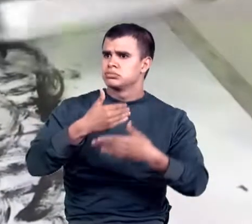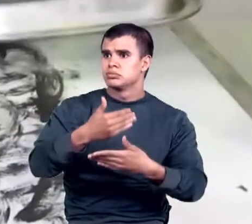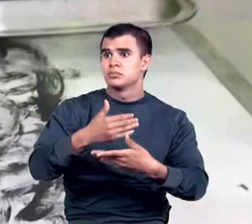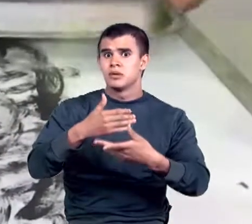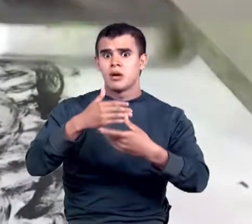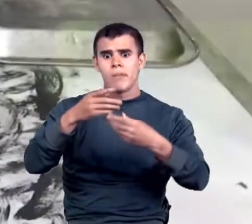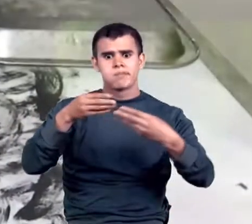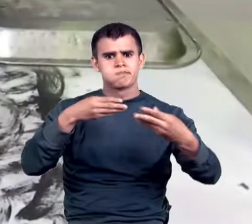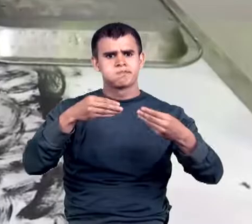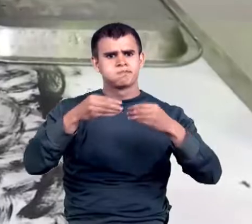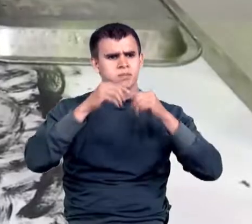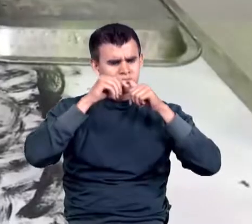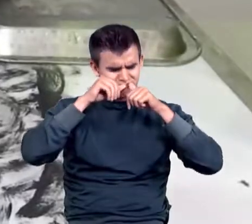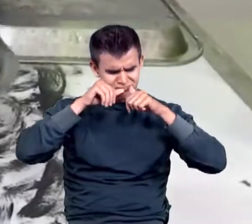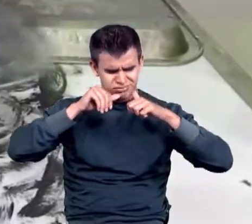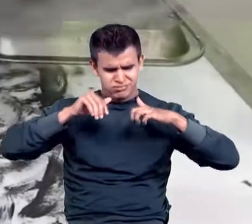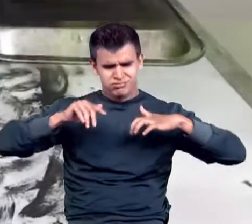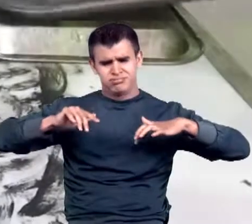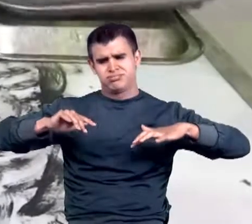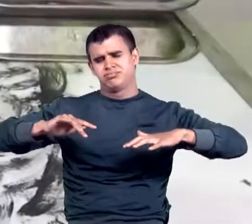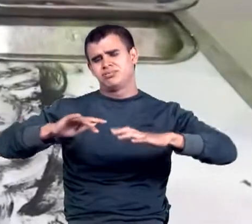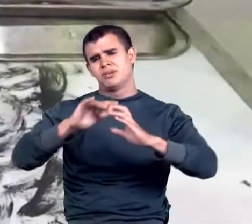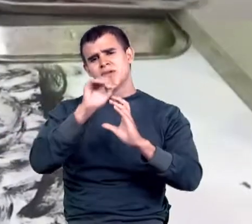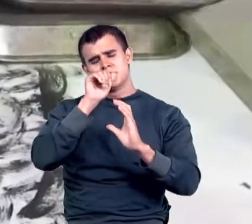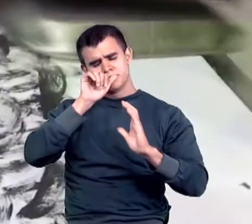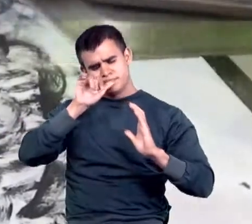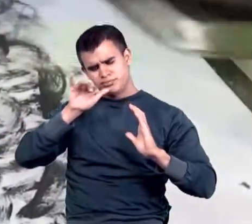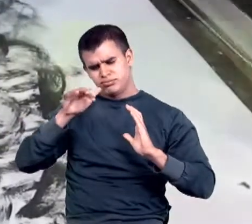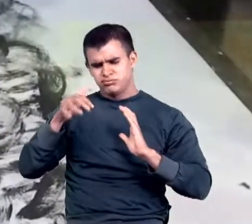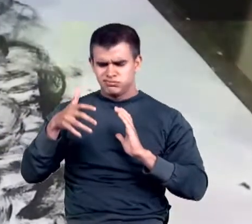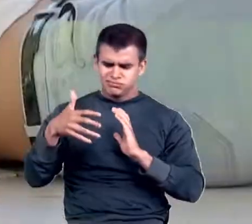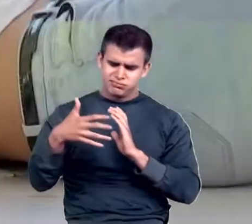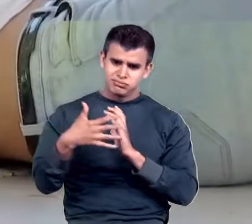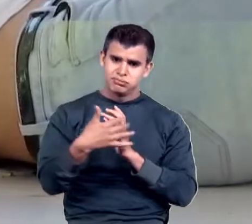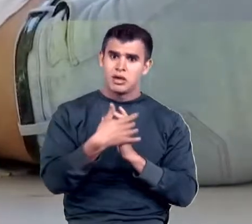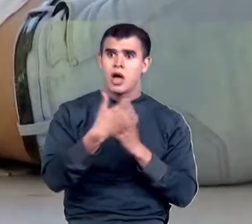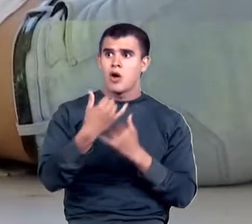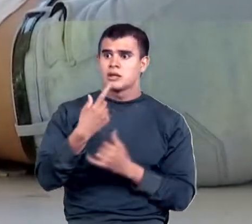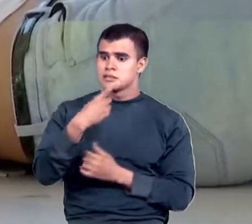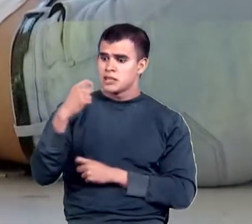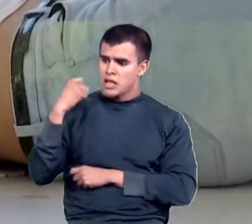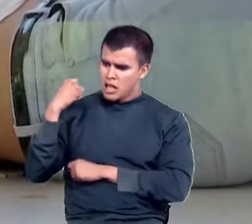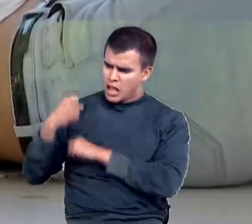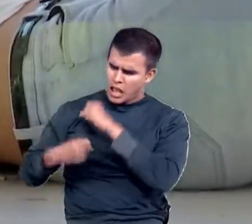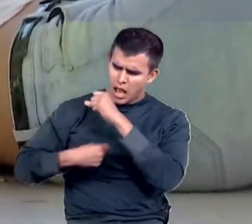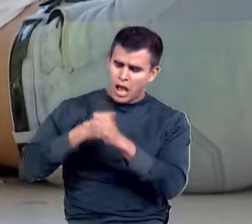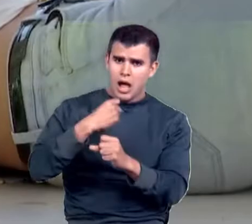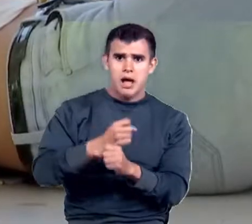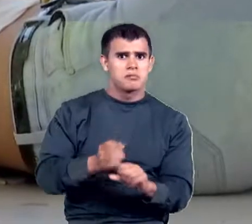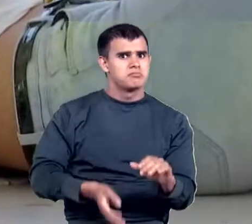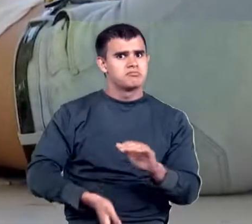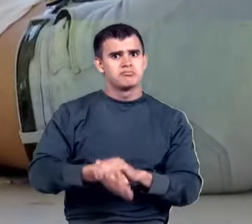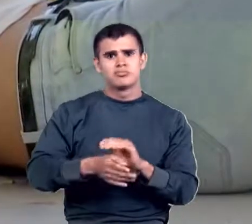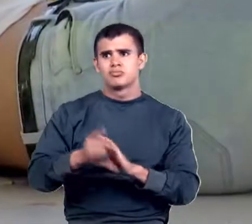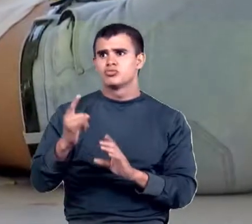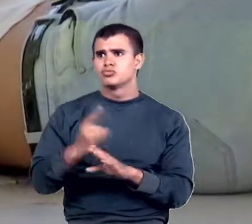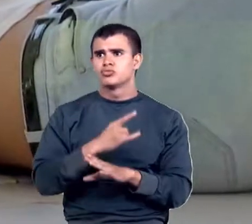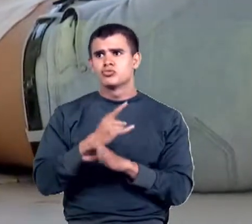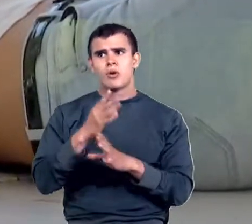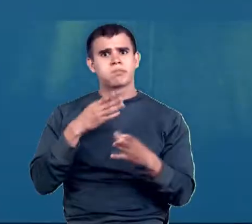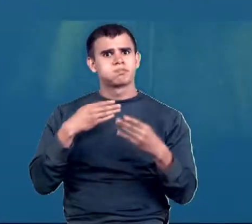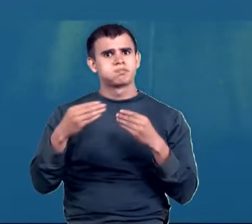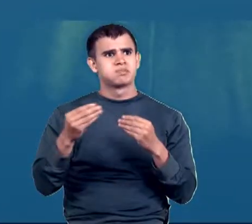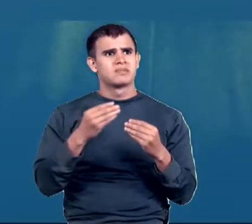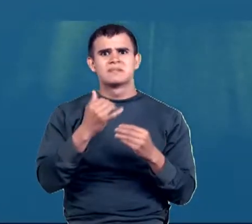tiempo, este se popularizó en el mercado, propagándose en todo el mundo. Hoy, con más de 100 años de este invento, los seres humanos y el